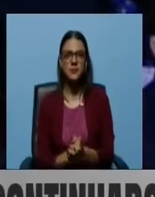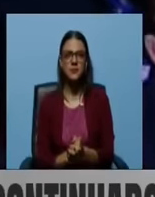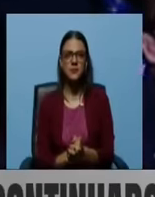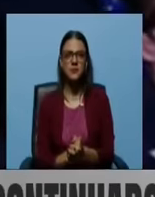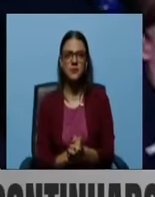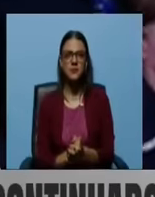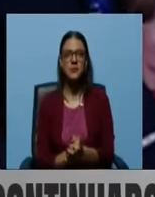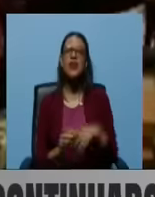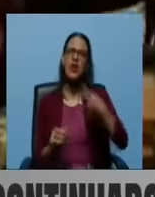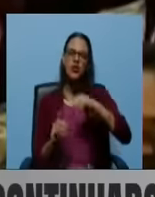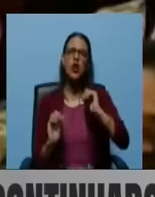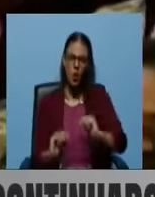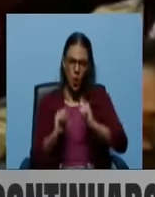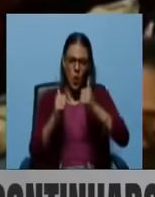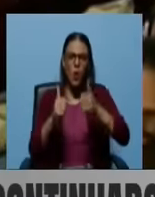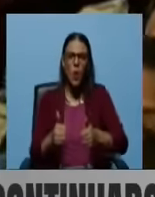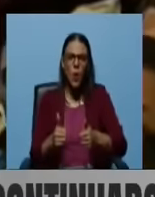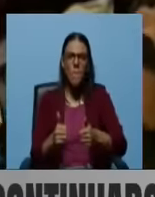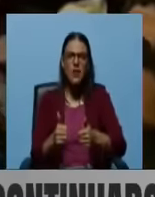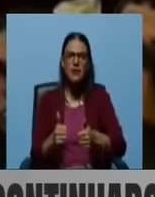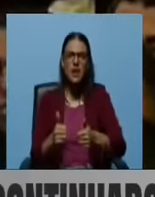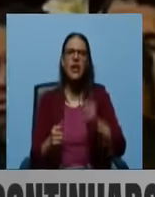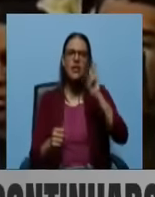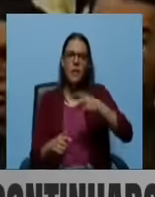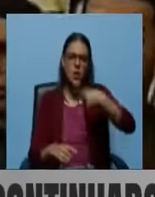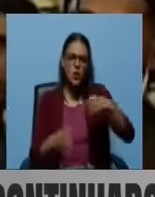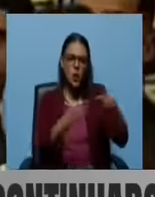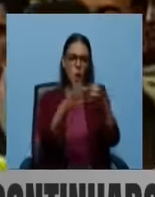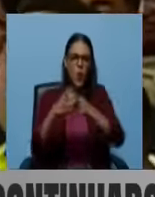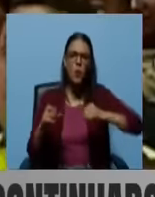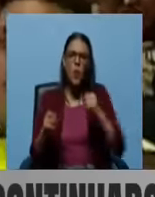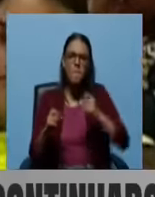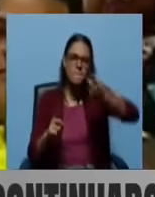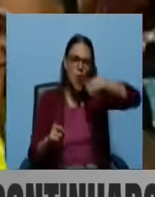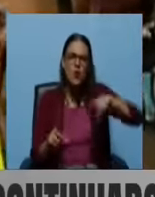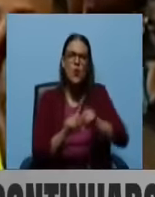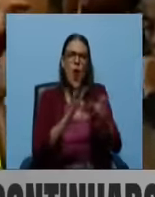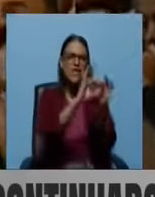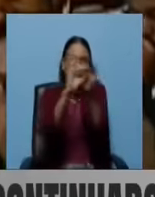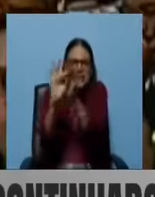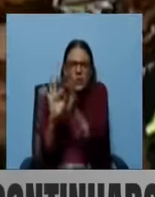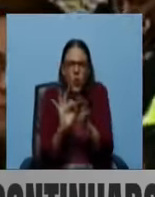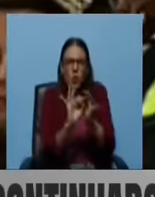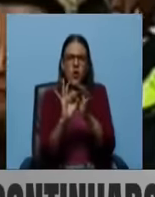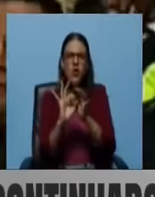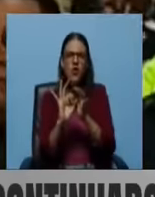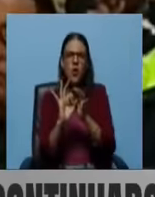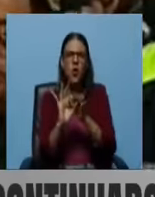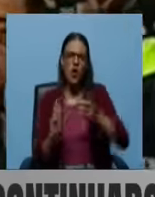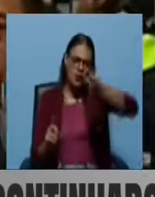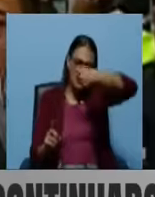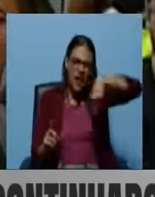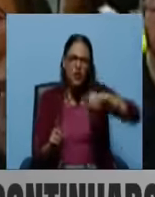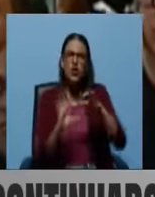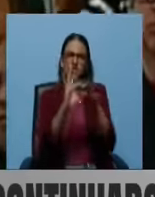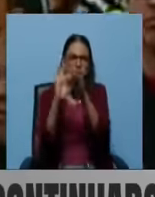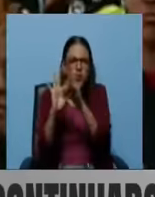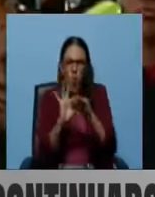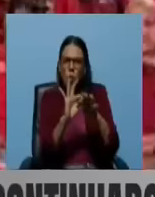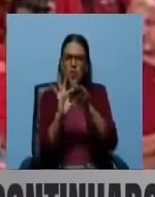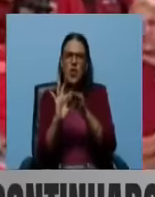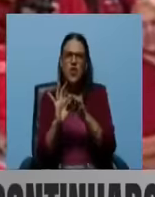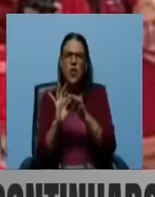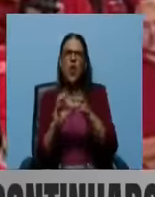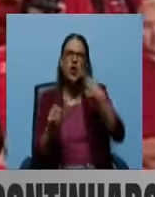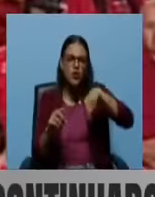Y comenzar a generar un cuerpo policial tan unido, que nosotros tan unido, tan claro